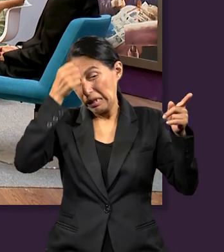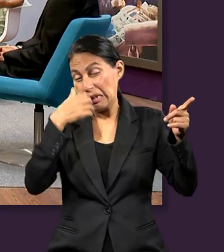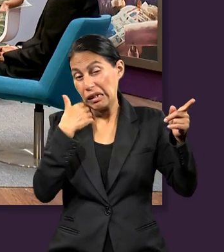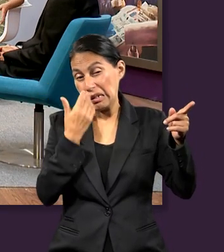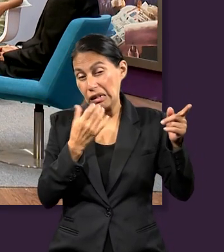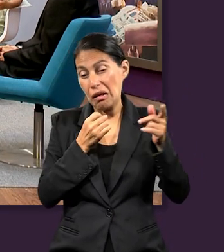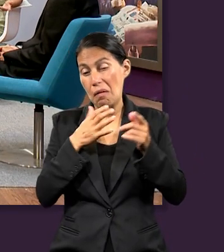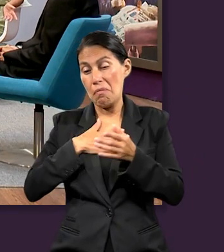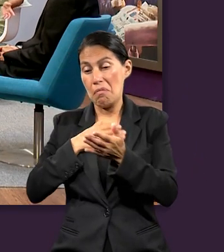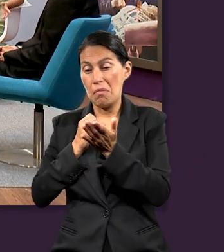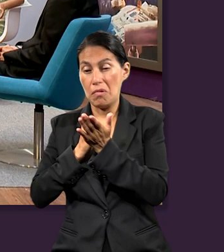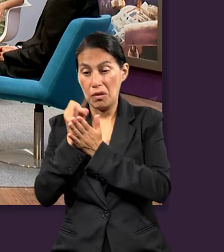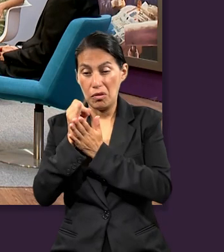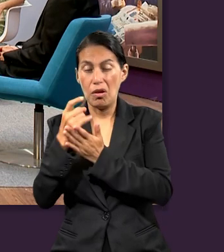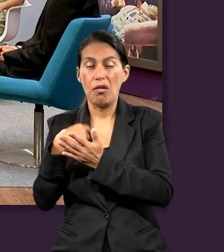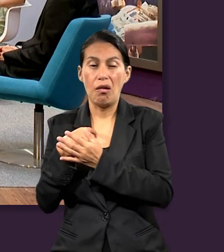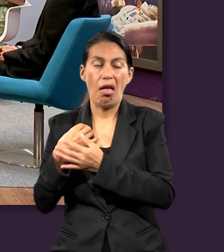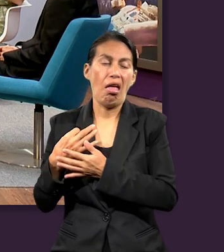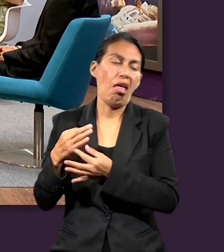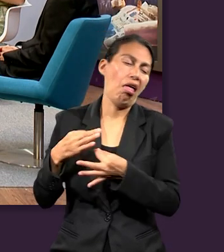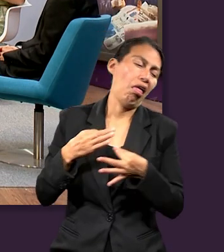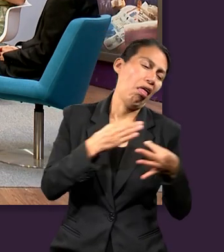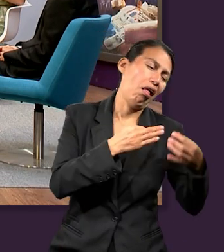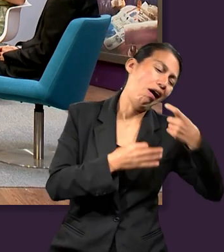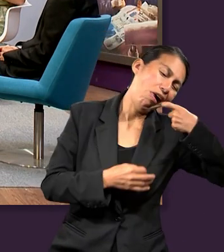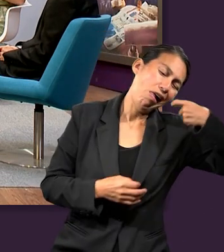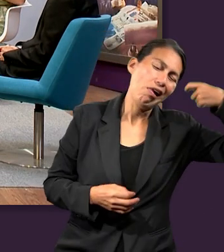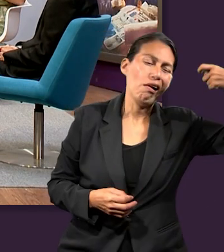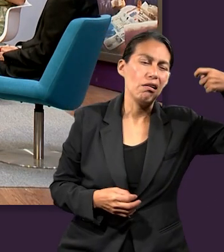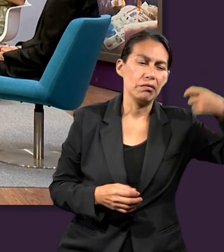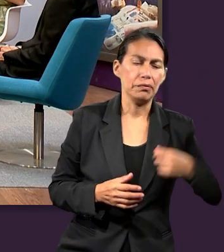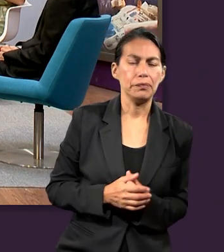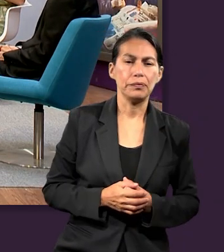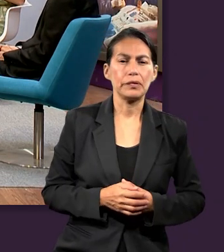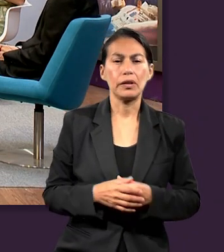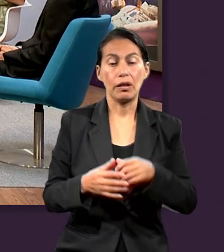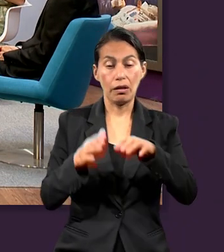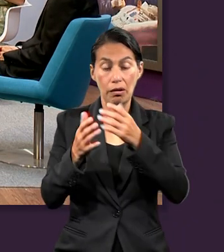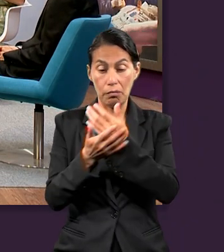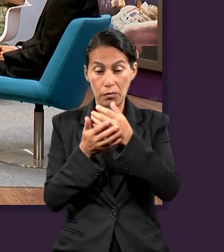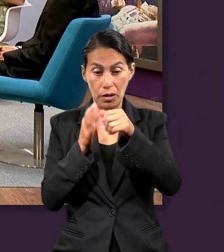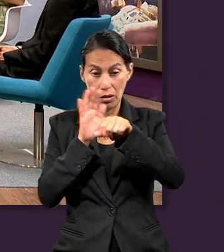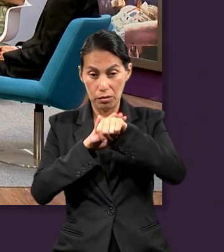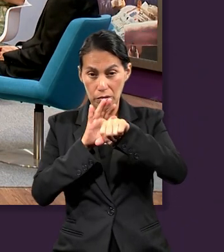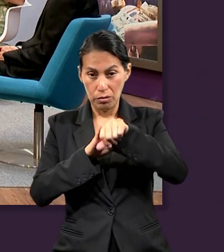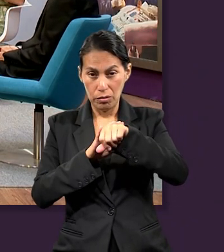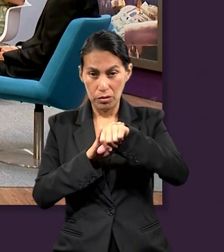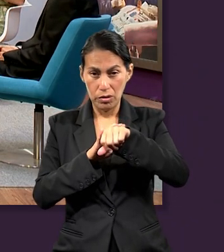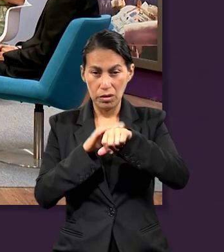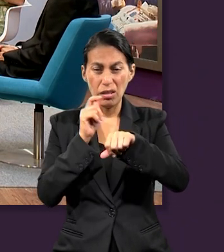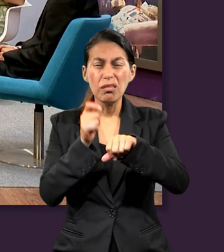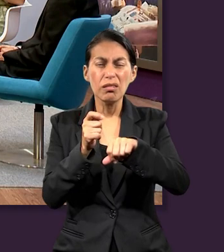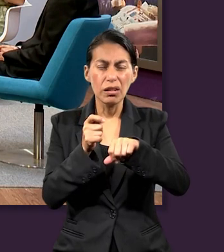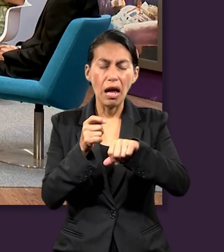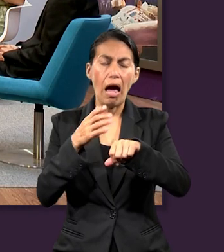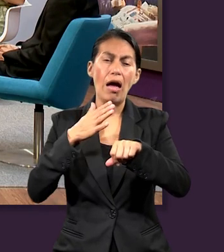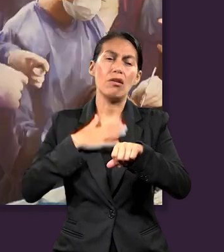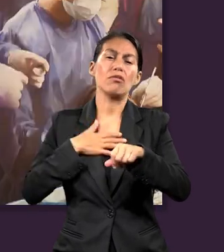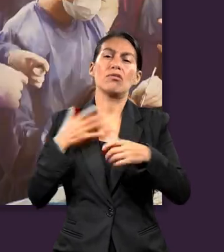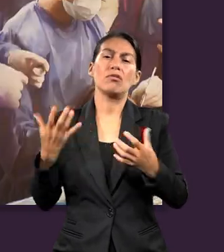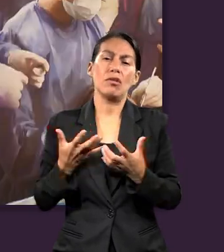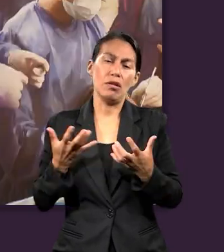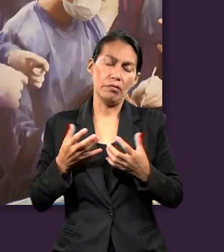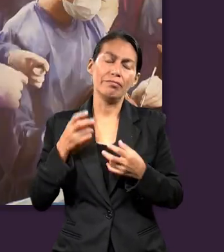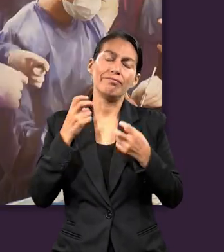nosotros hacemos nuestro juicio y la moral que nosotros tenemos y en la mano es por las cosas que nosotros hacemos las acciones yo traté de